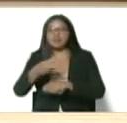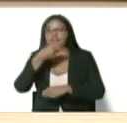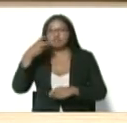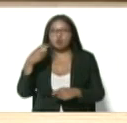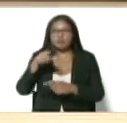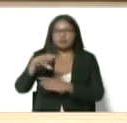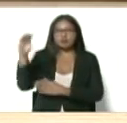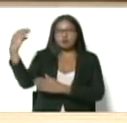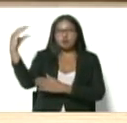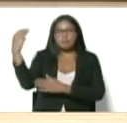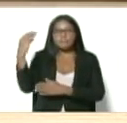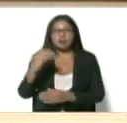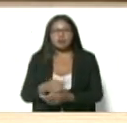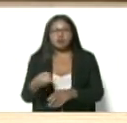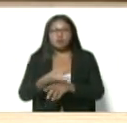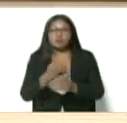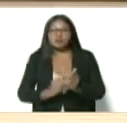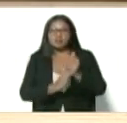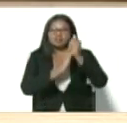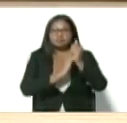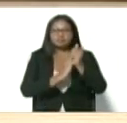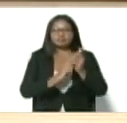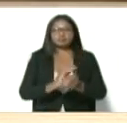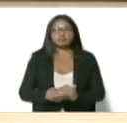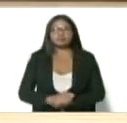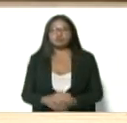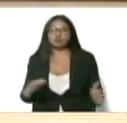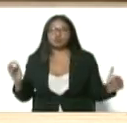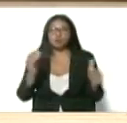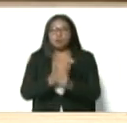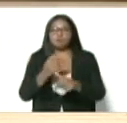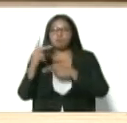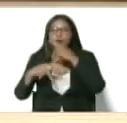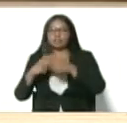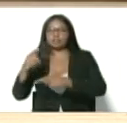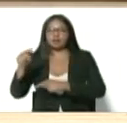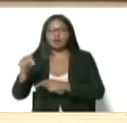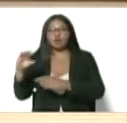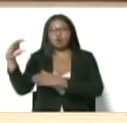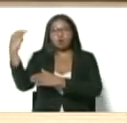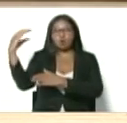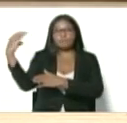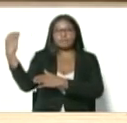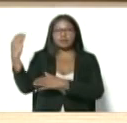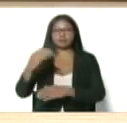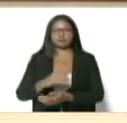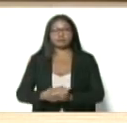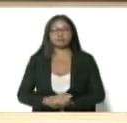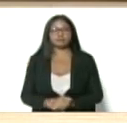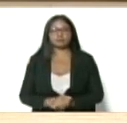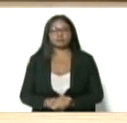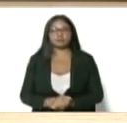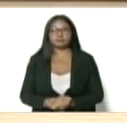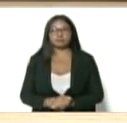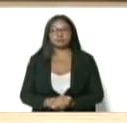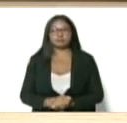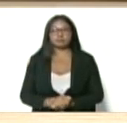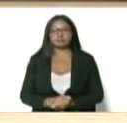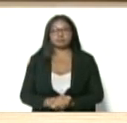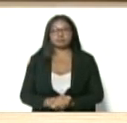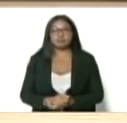de colombia gobierna tomó el poder político en colombia la mafia